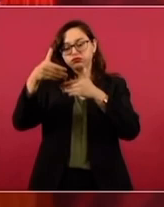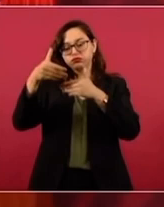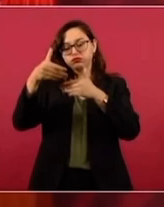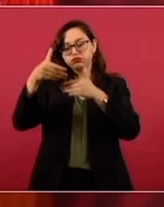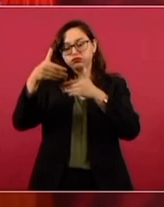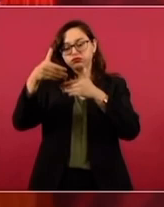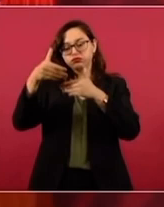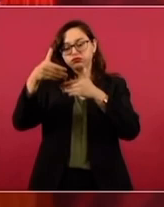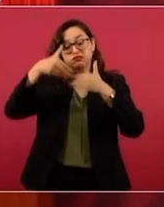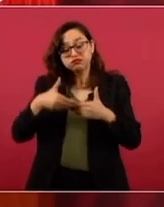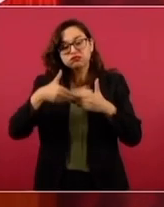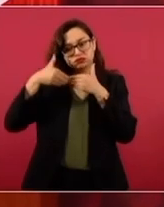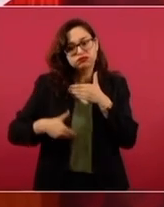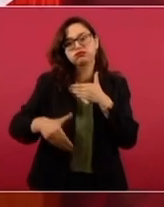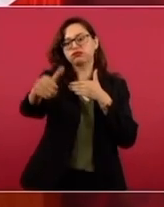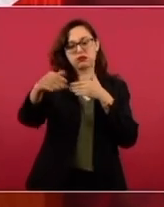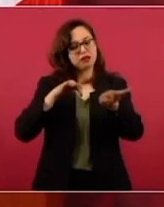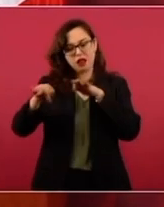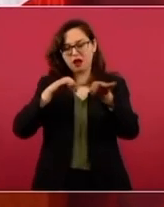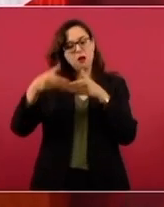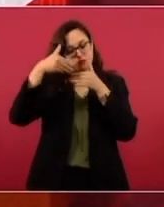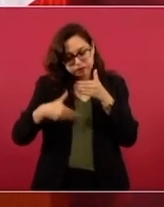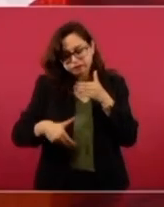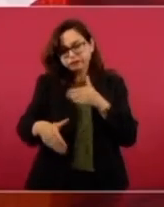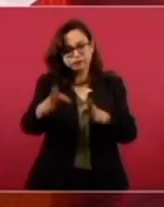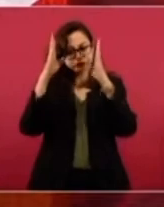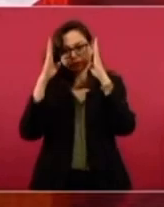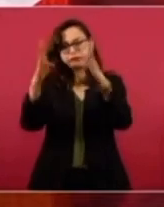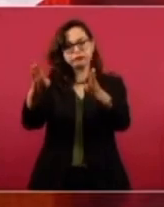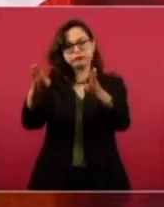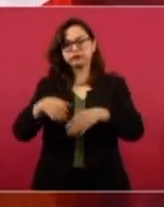perseguir y qué